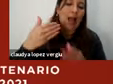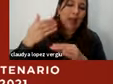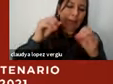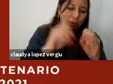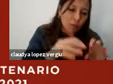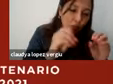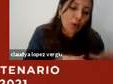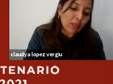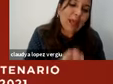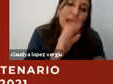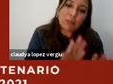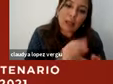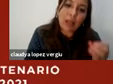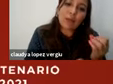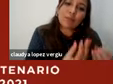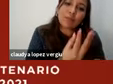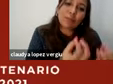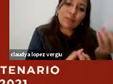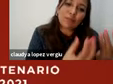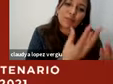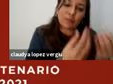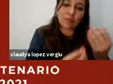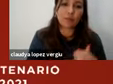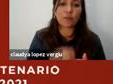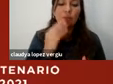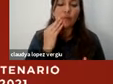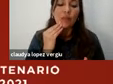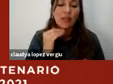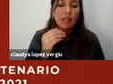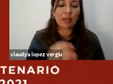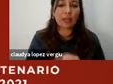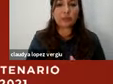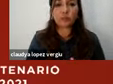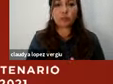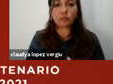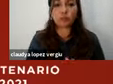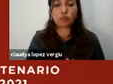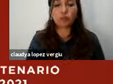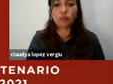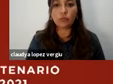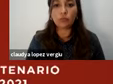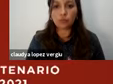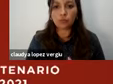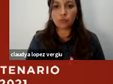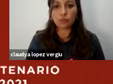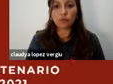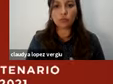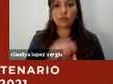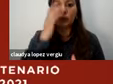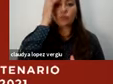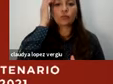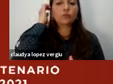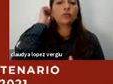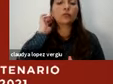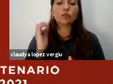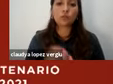se puede, ¿no? Porque son huertas pequeñas y no nos alcanza a elaborar el producto.